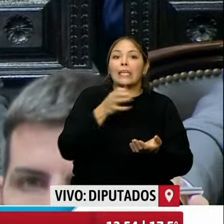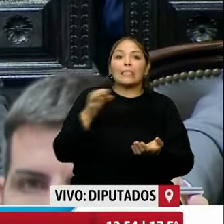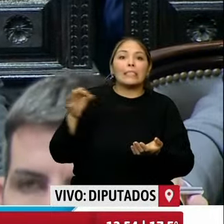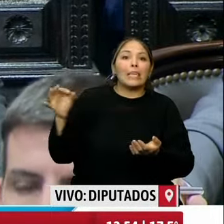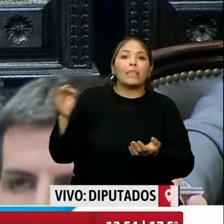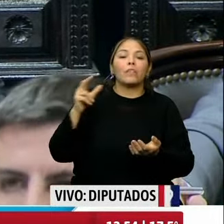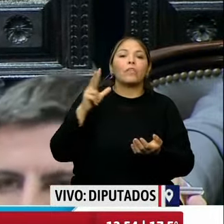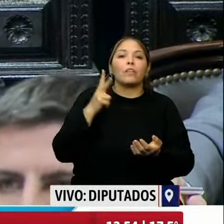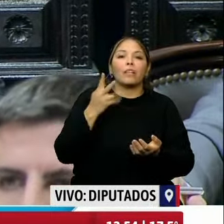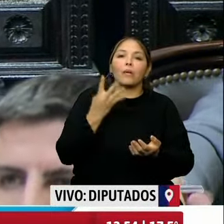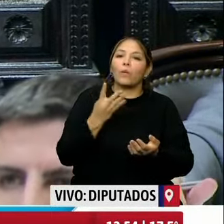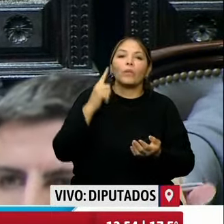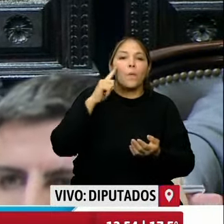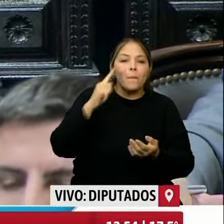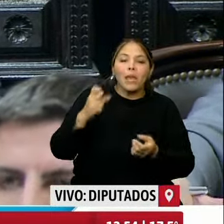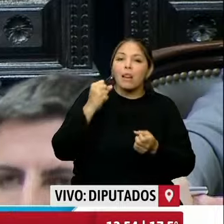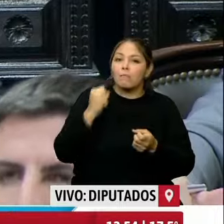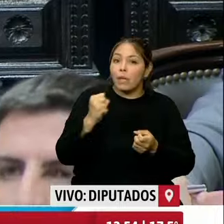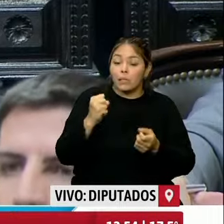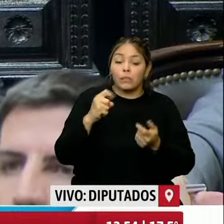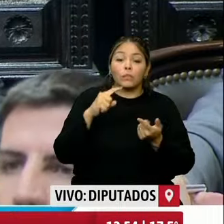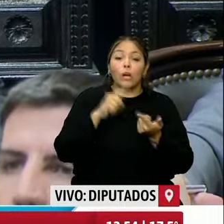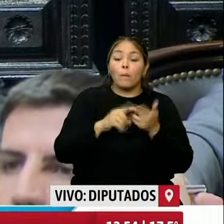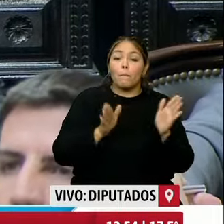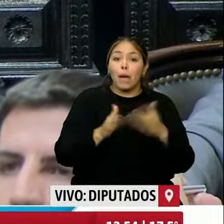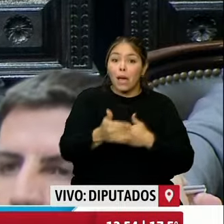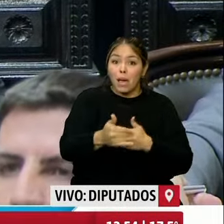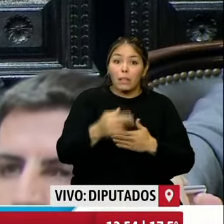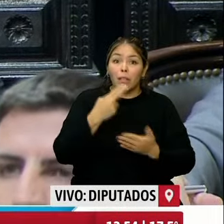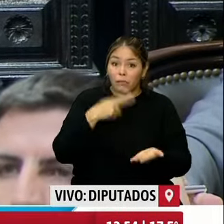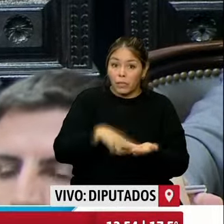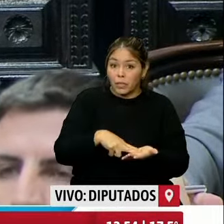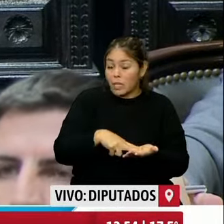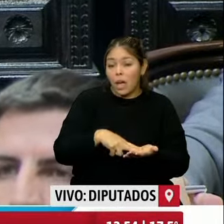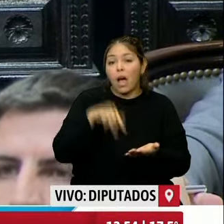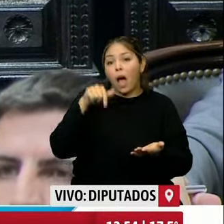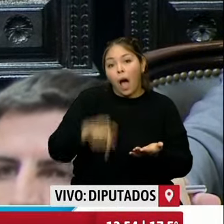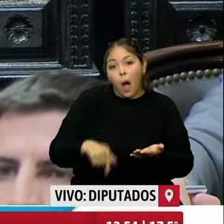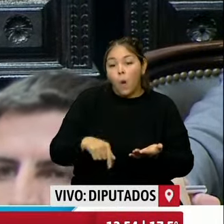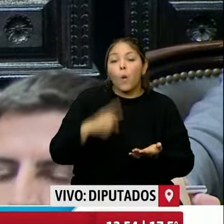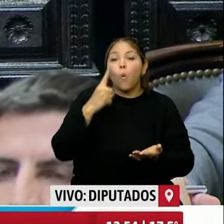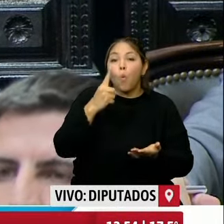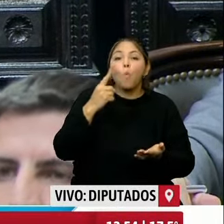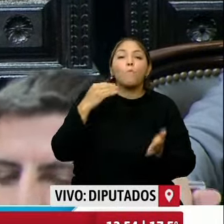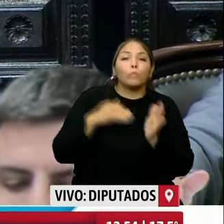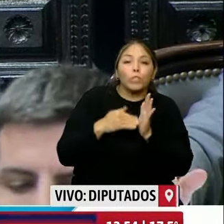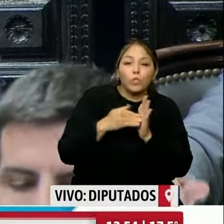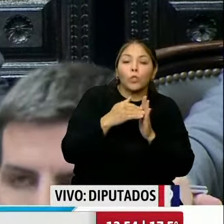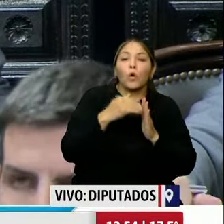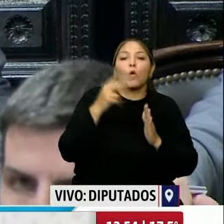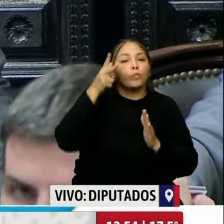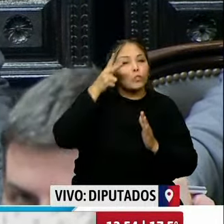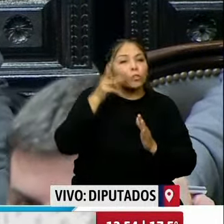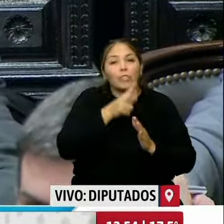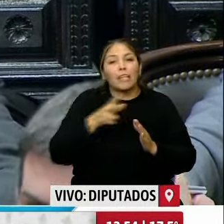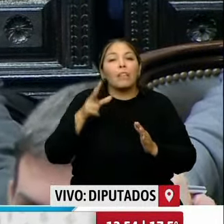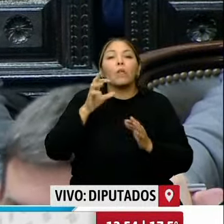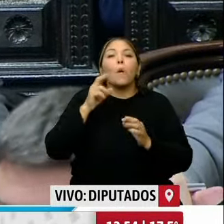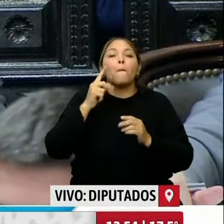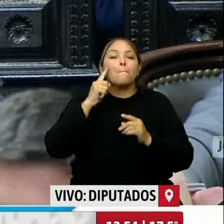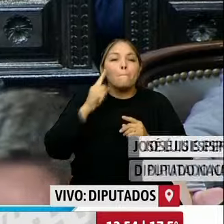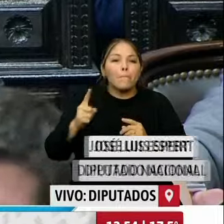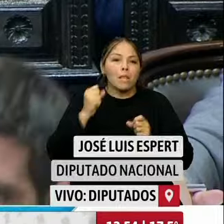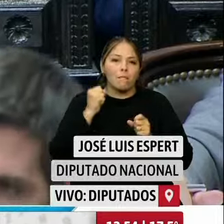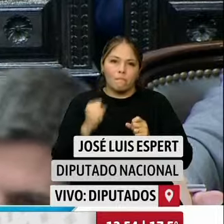634000 pes y con el paquete fiscal lo hará a partir de 1,800000 pesos de nuevo